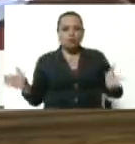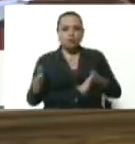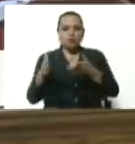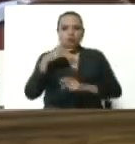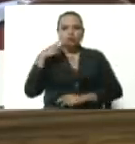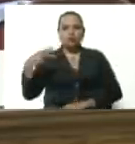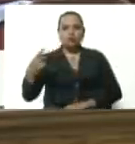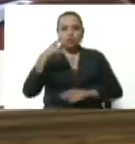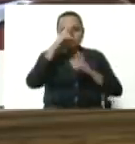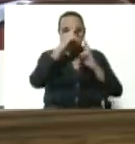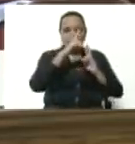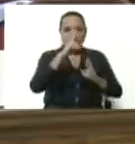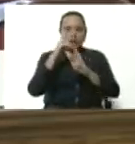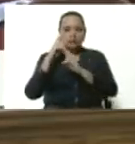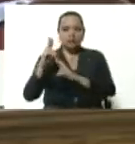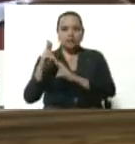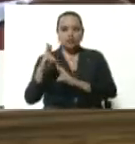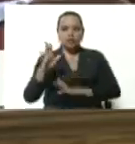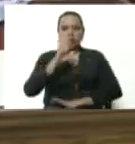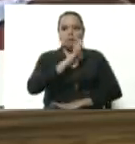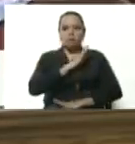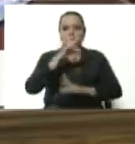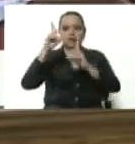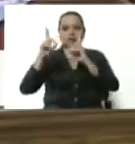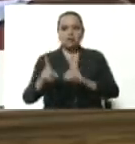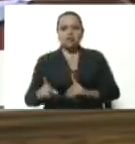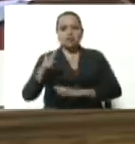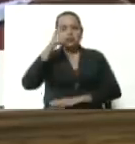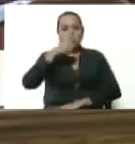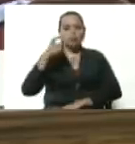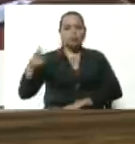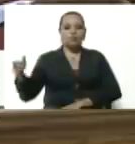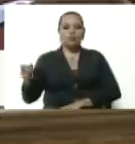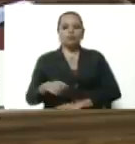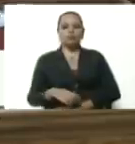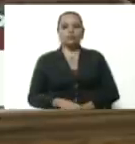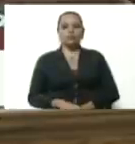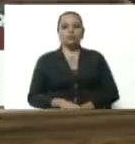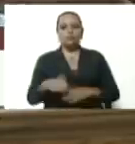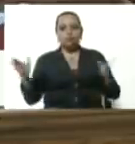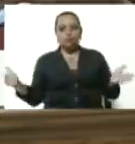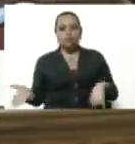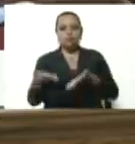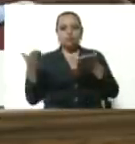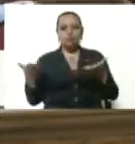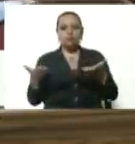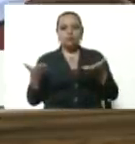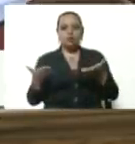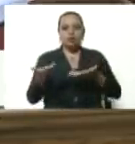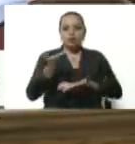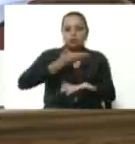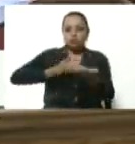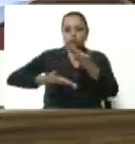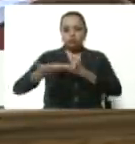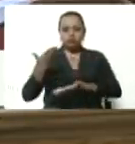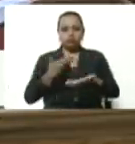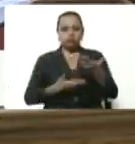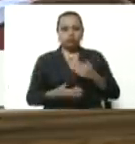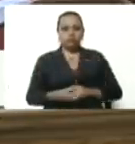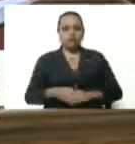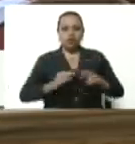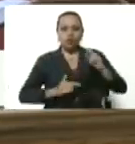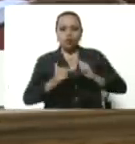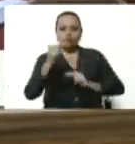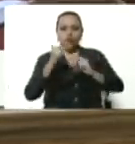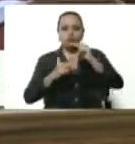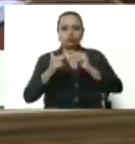de respeto a la autodeterminación de los pueblos, promoción del multilateralismo y construcción